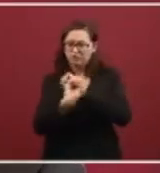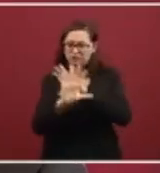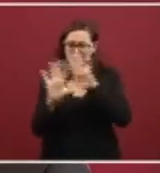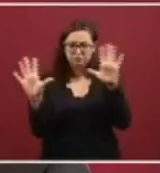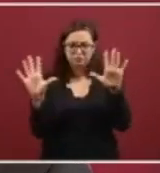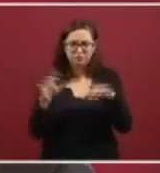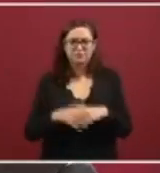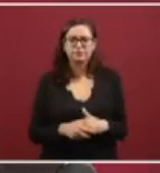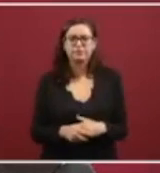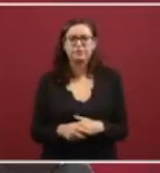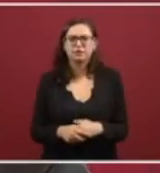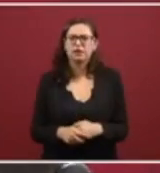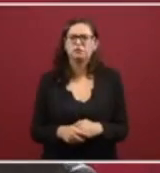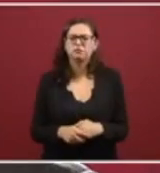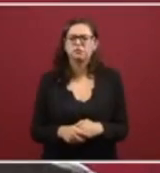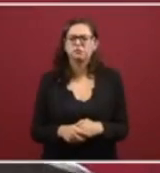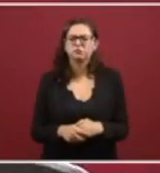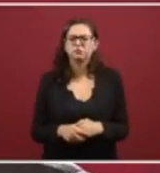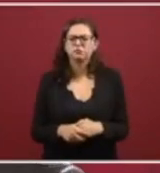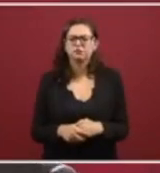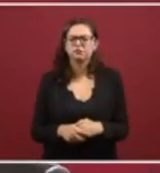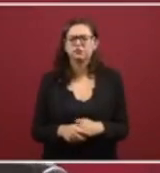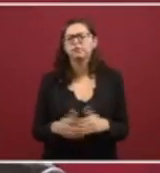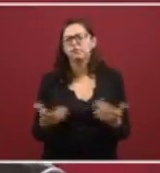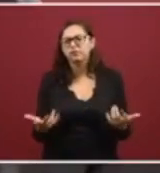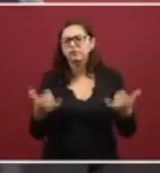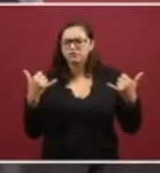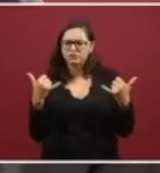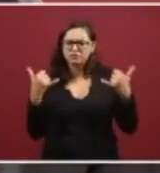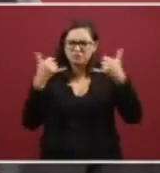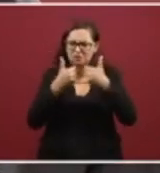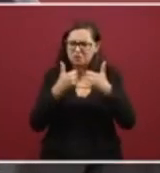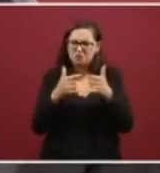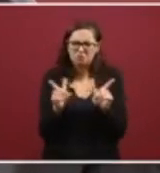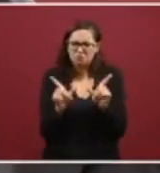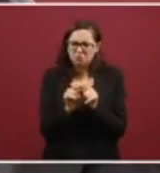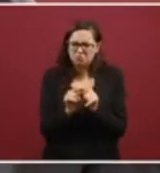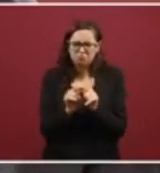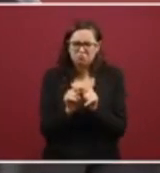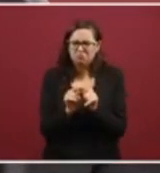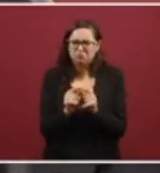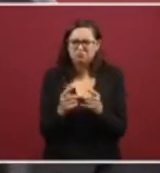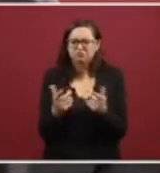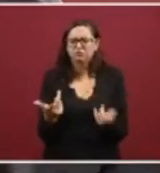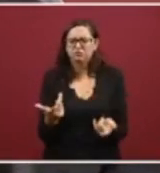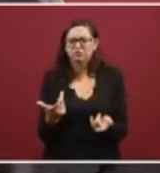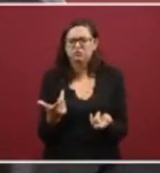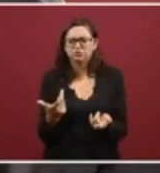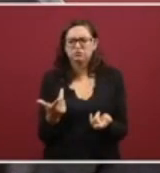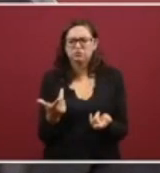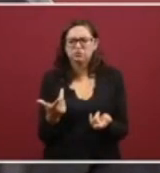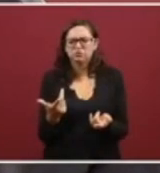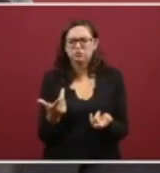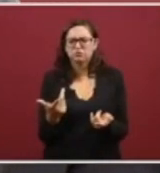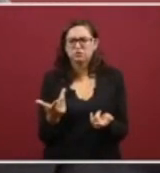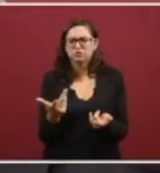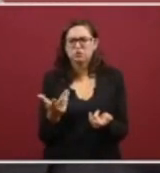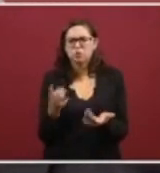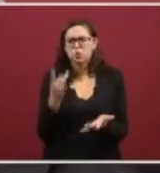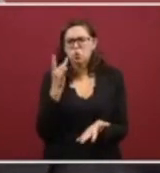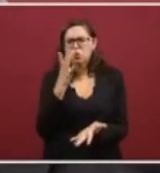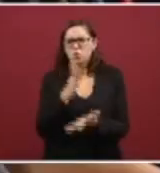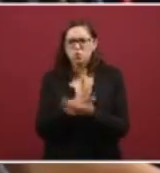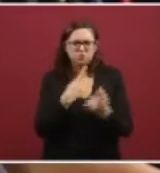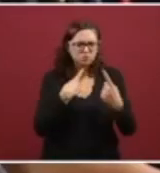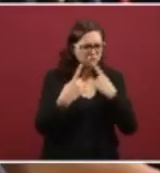La llamada ahí se refiere. Esos son los temas que tocamos. Fue una llamada corta, no fue muy larga, y ya fue como conclusión de